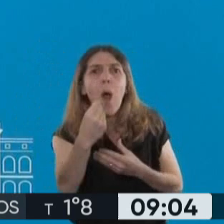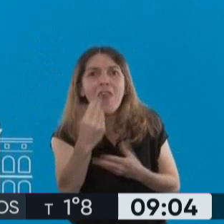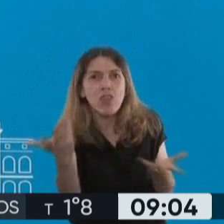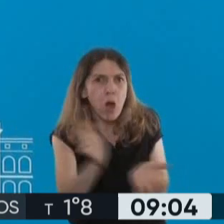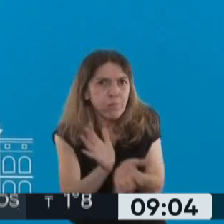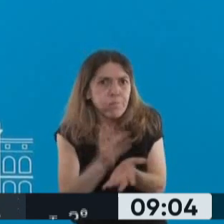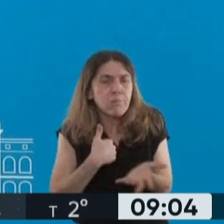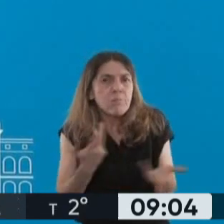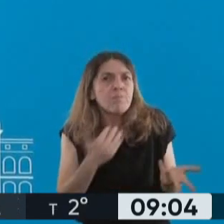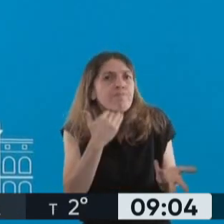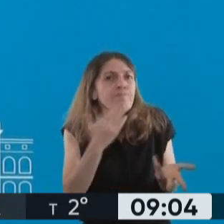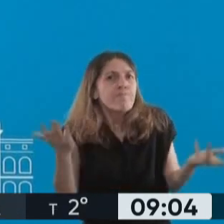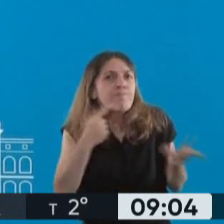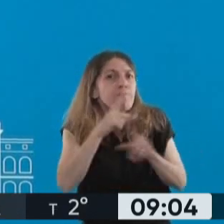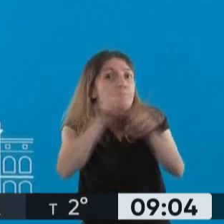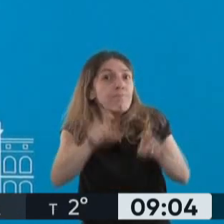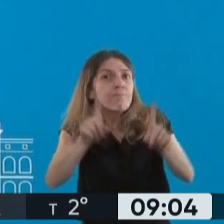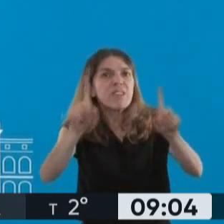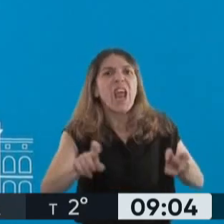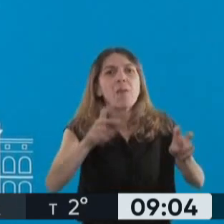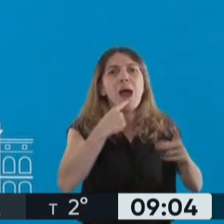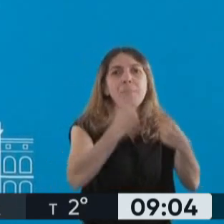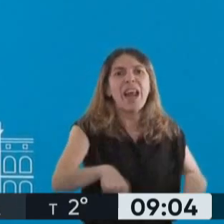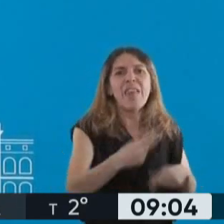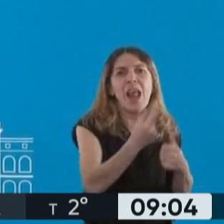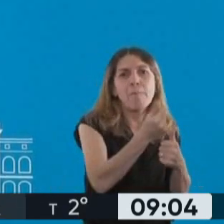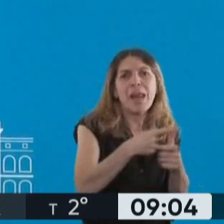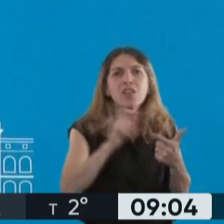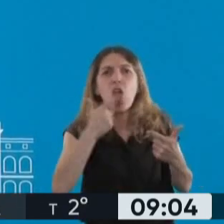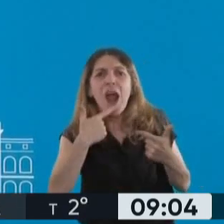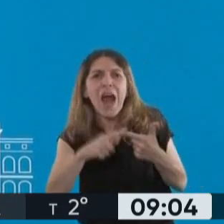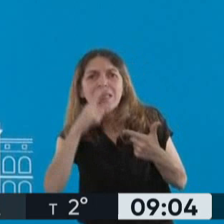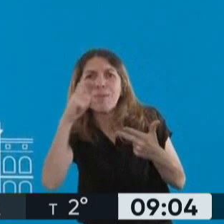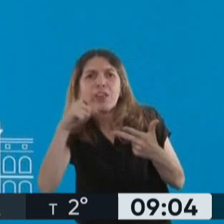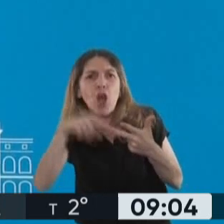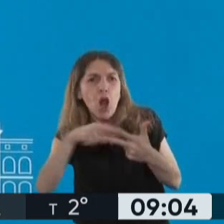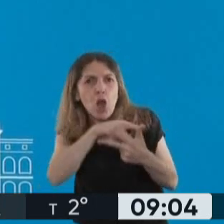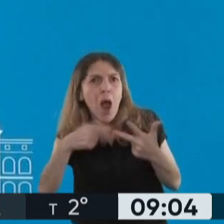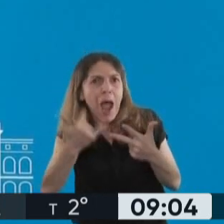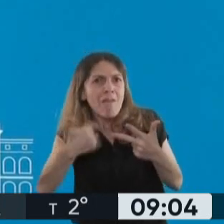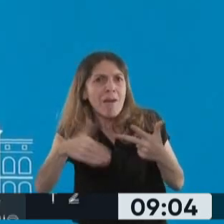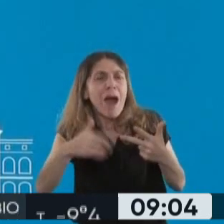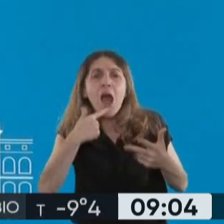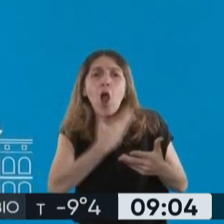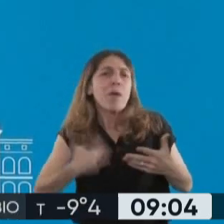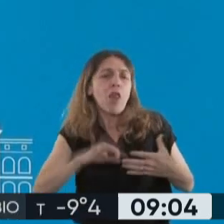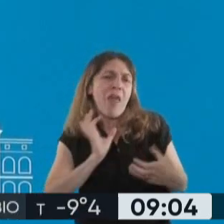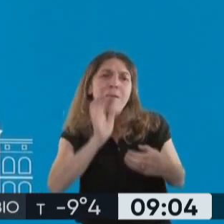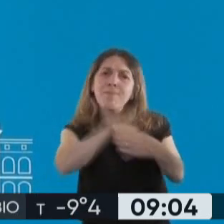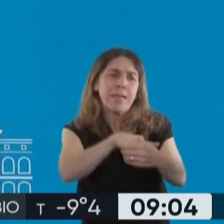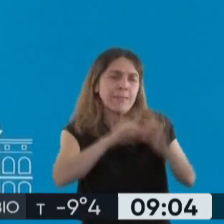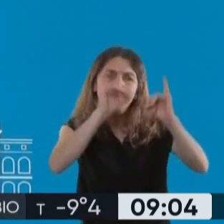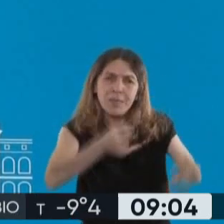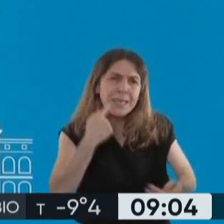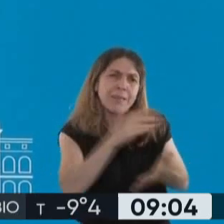internacional con respecto a los precios de las mercaderías, de sus derivados y del gas y del petróleo, el gobierno tiene que intervenir y hacer valer las